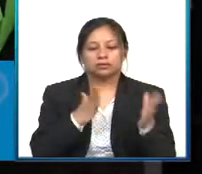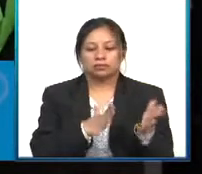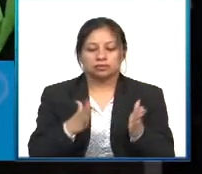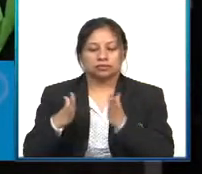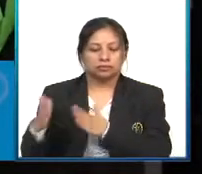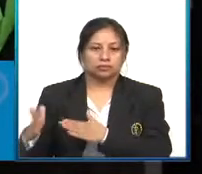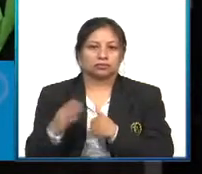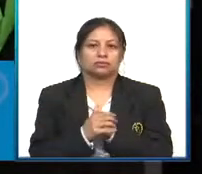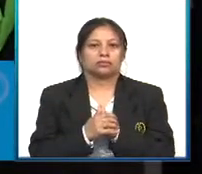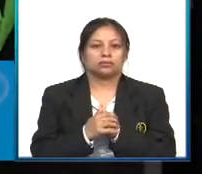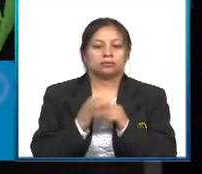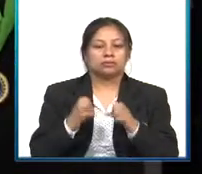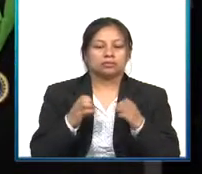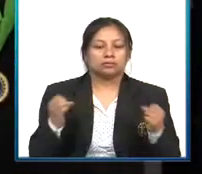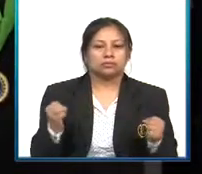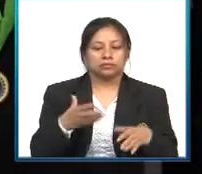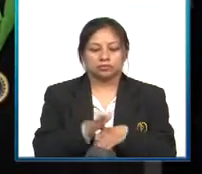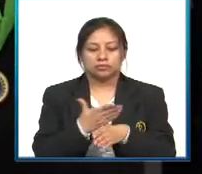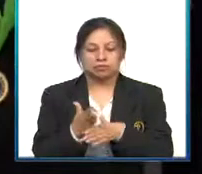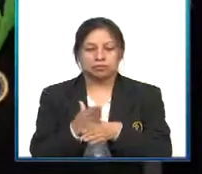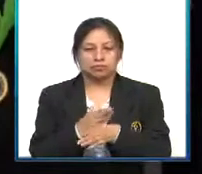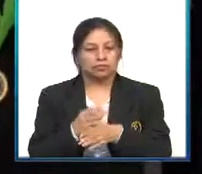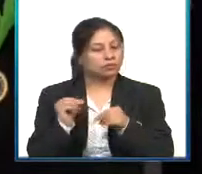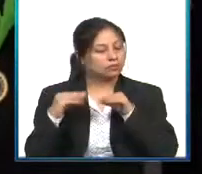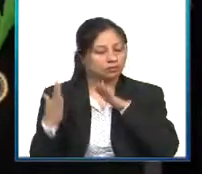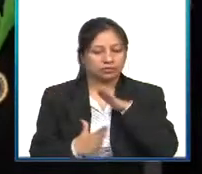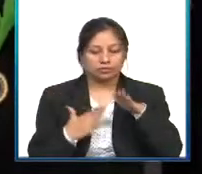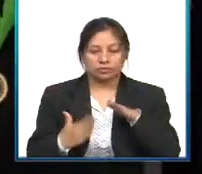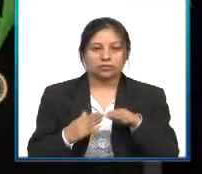proceso. Entonces fueron parte fundamental